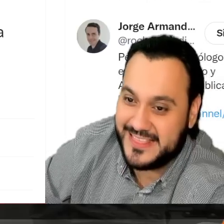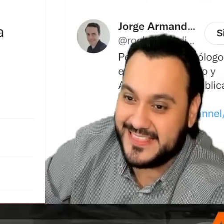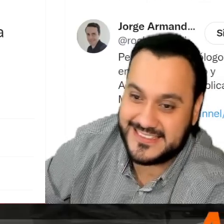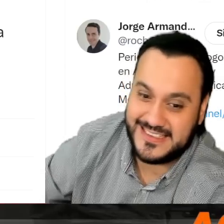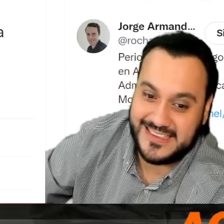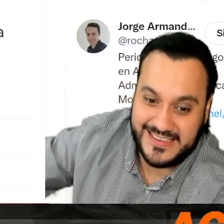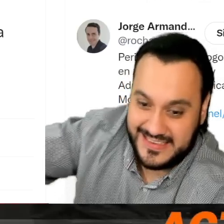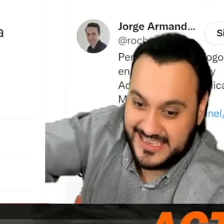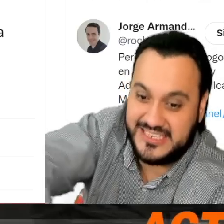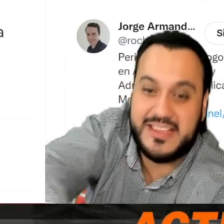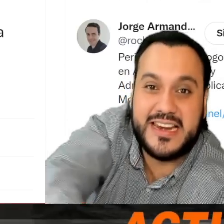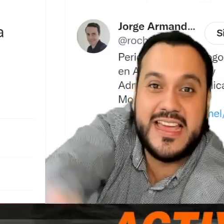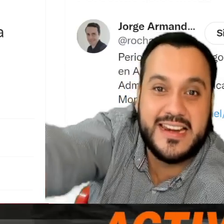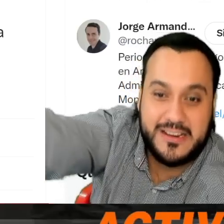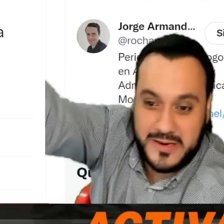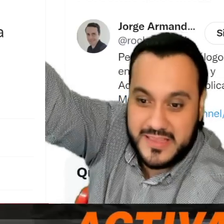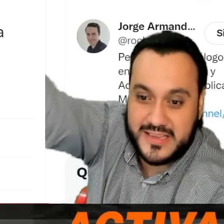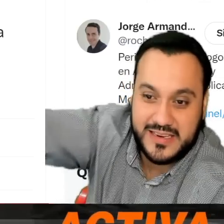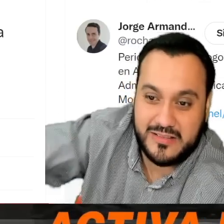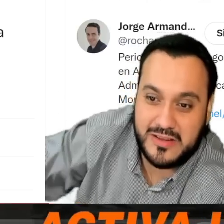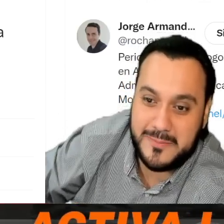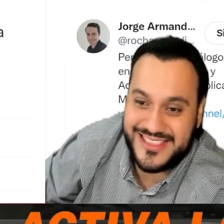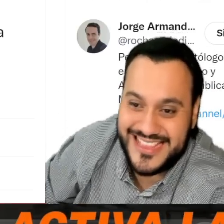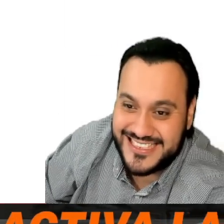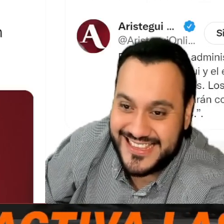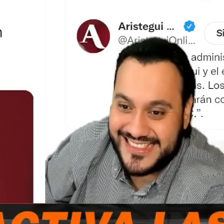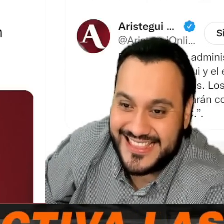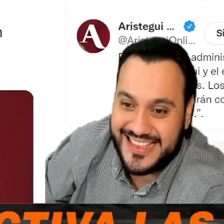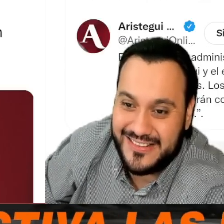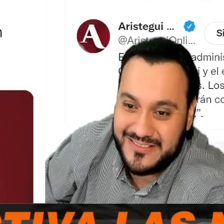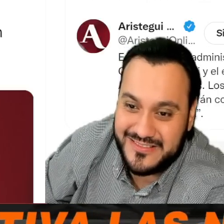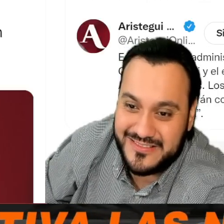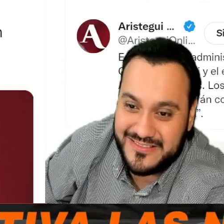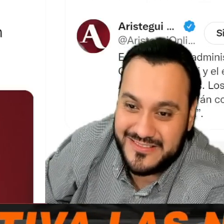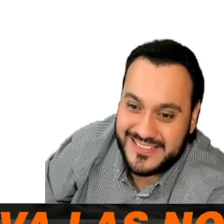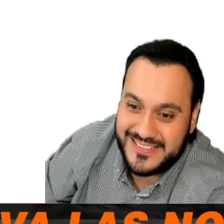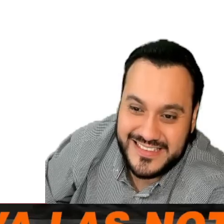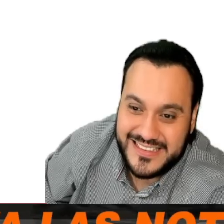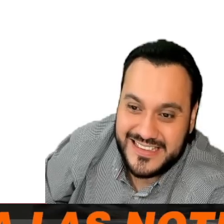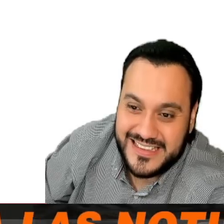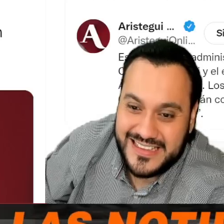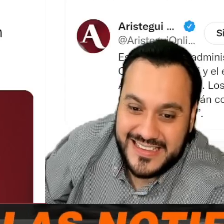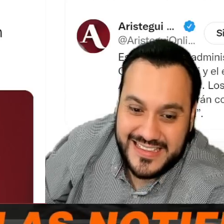de estudiantes echeverría recuerden la matanza de tlatelolco